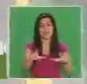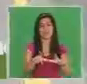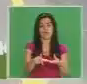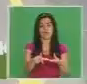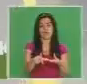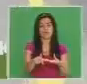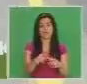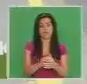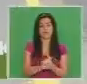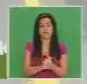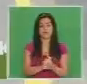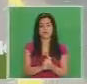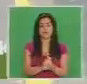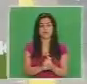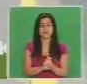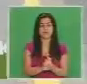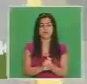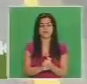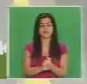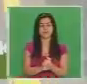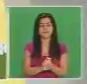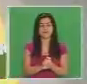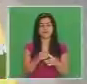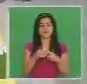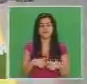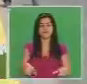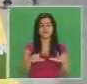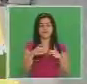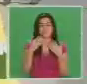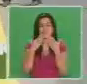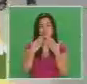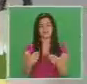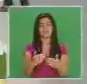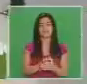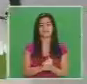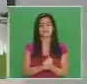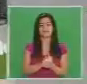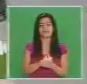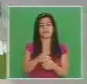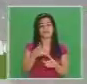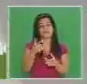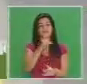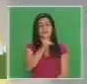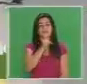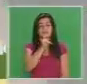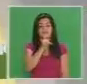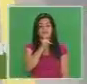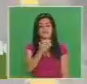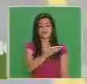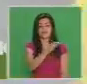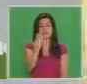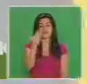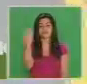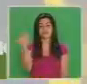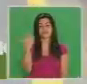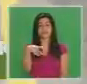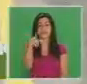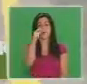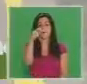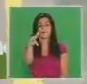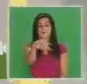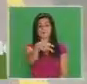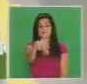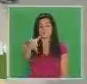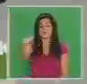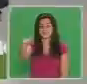para el autobús. Muchísimas gracias, señora. Bueno, es parte de la información, amigas y amigos, mientras que nuestro compañero Cristóbal Cinero hace unas